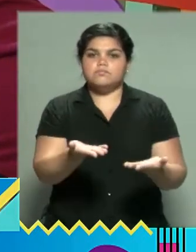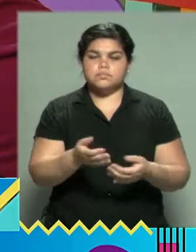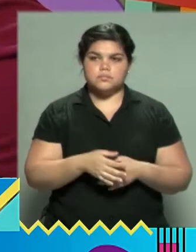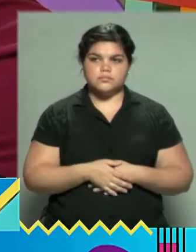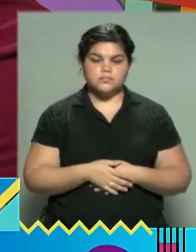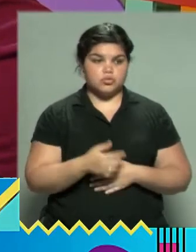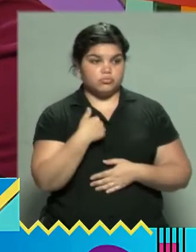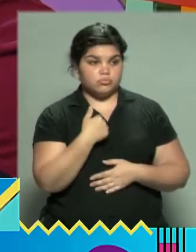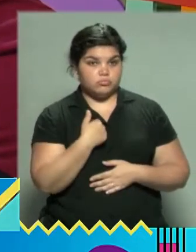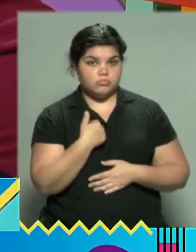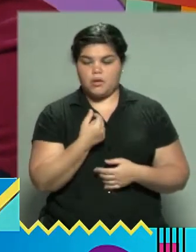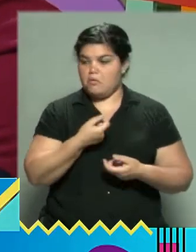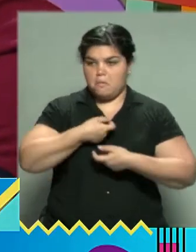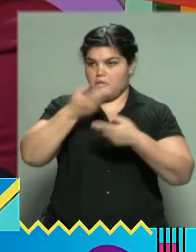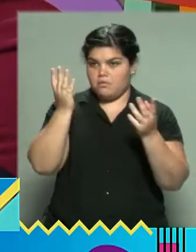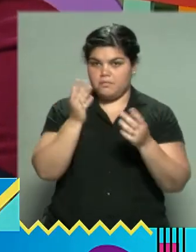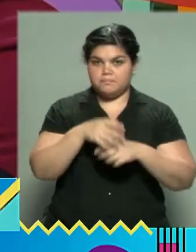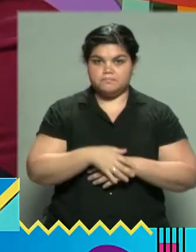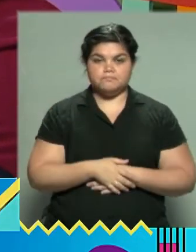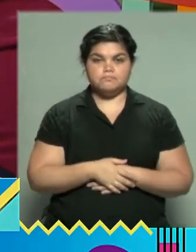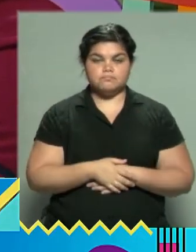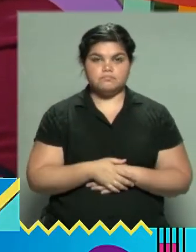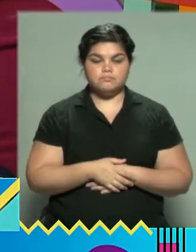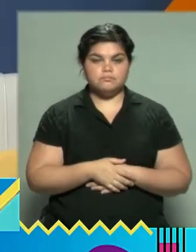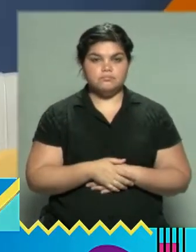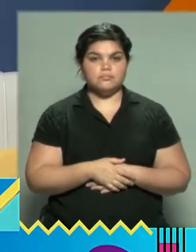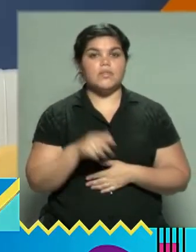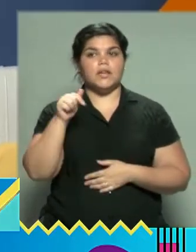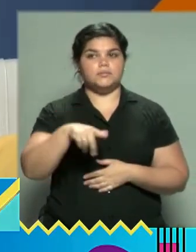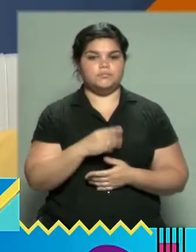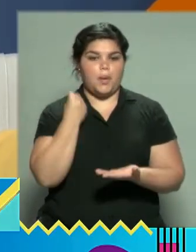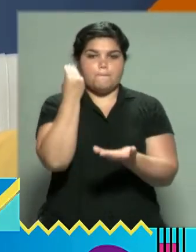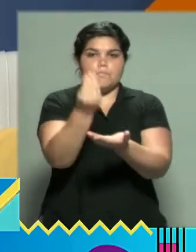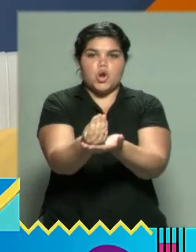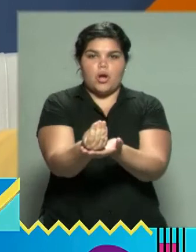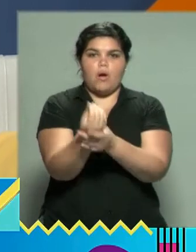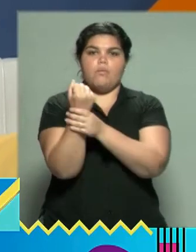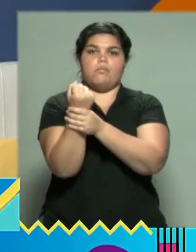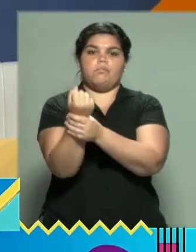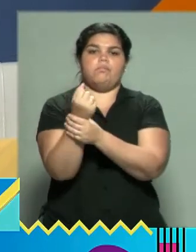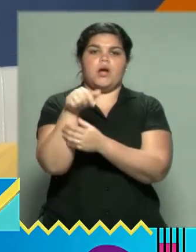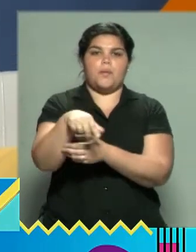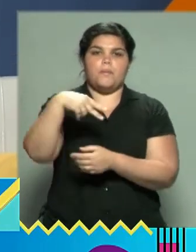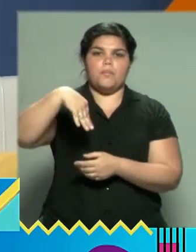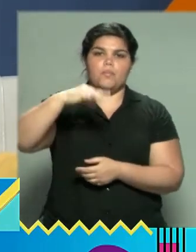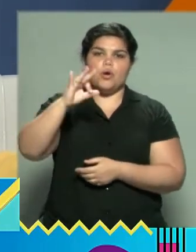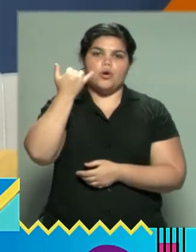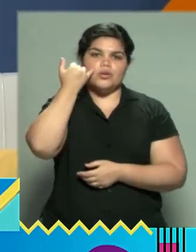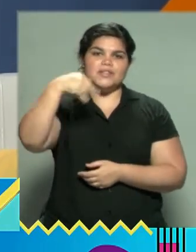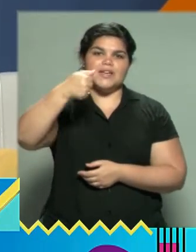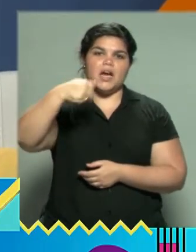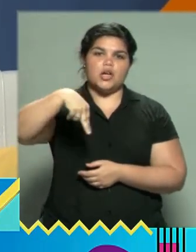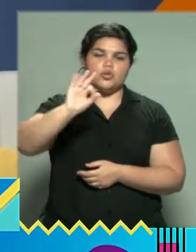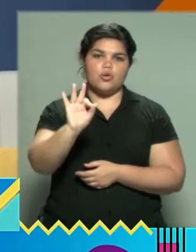El que quiera, ¿eh? Dale. Yo considero que en realidad ese protagonismo que se le da a Moyano es un protagonismo que evidentemente todo lo que